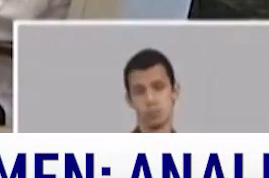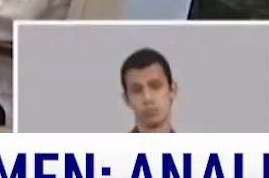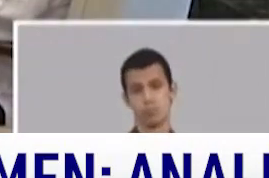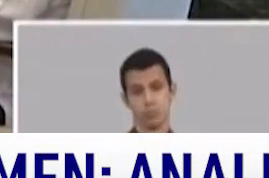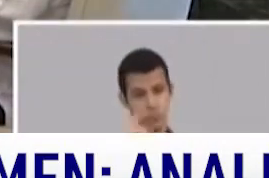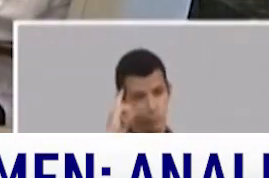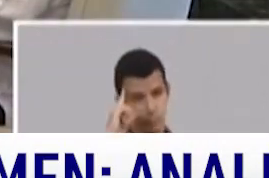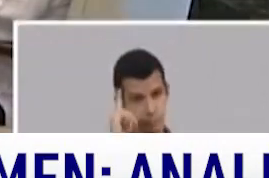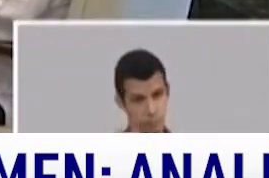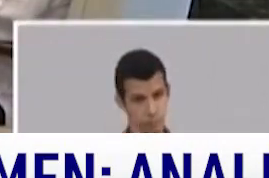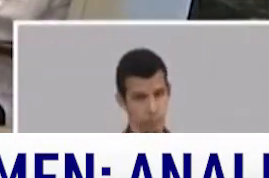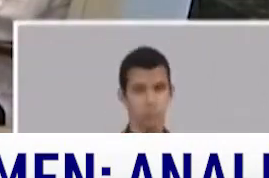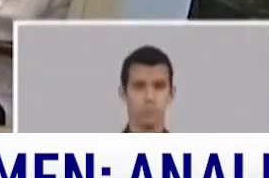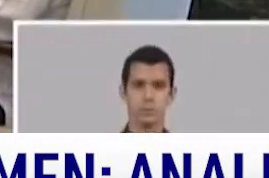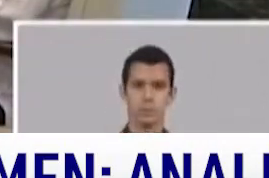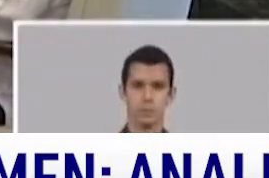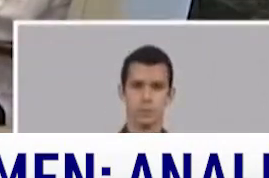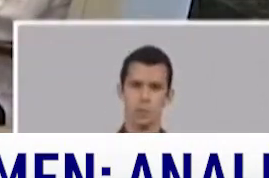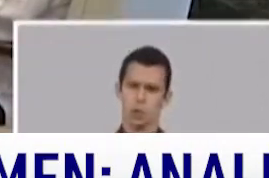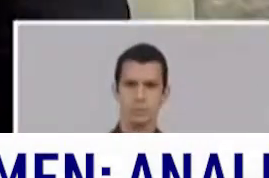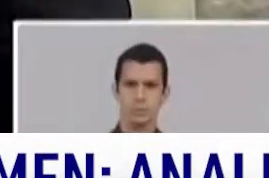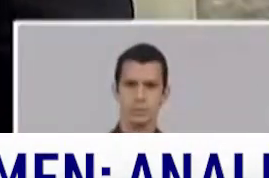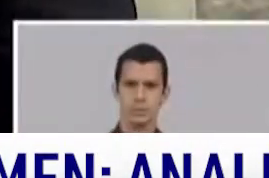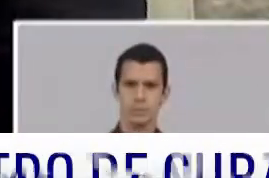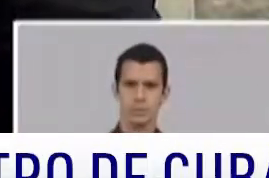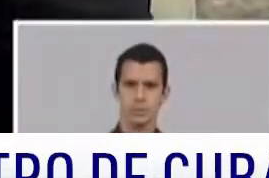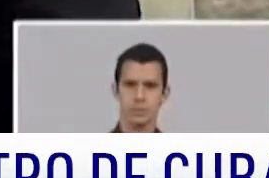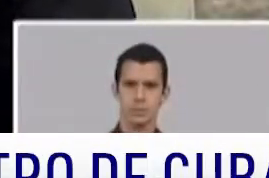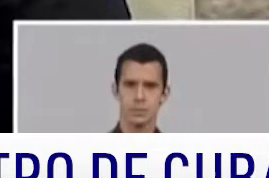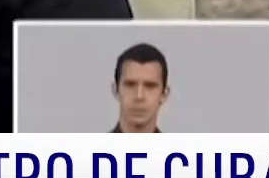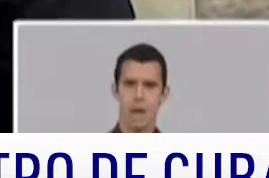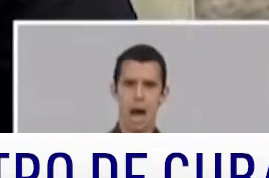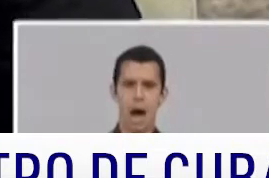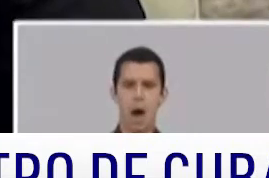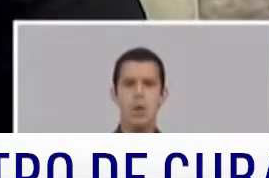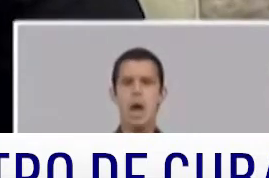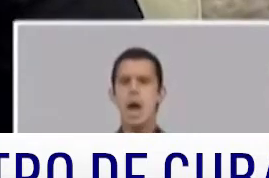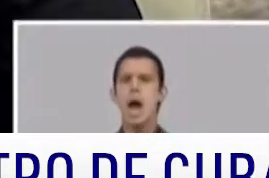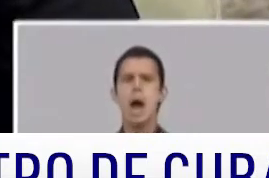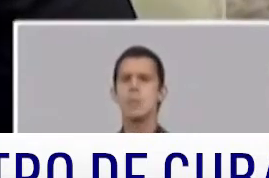un grupo de medidas que hemos aplicado para esos vuelos, que es autorizar